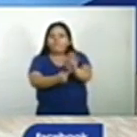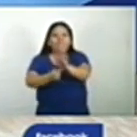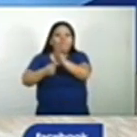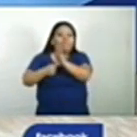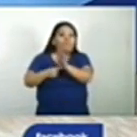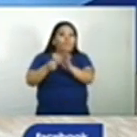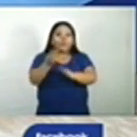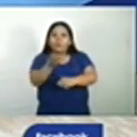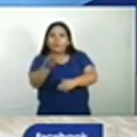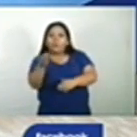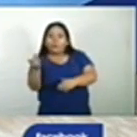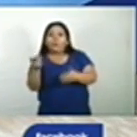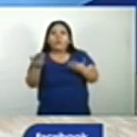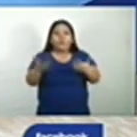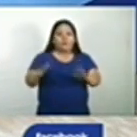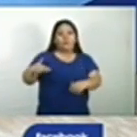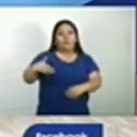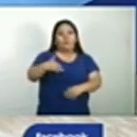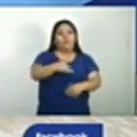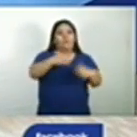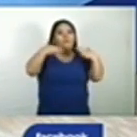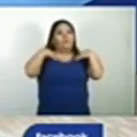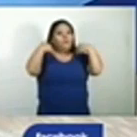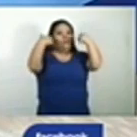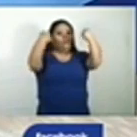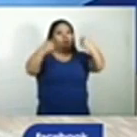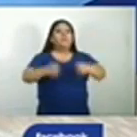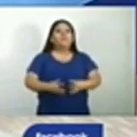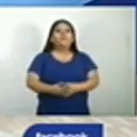estas cifras reveladas por el Ministerio de Salud.